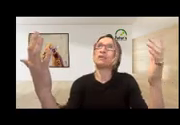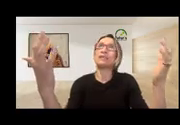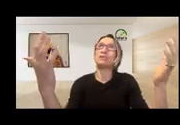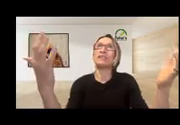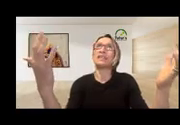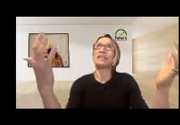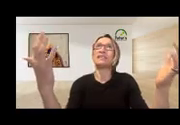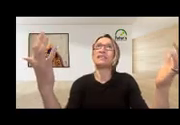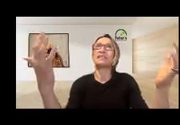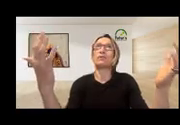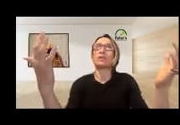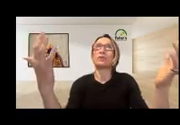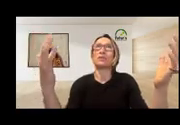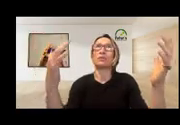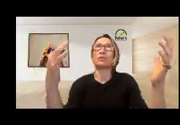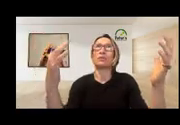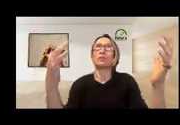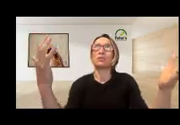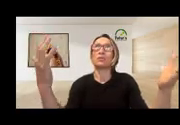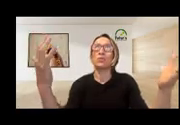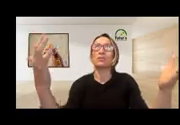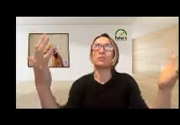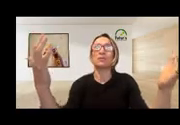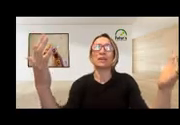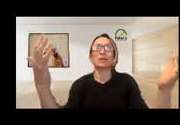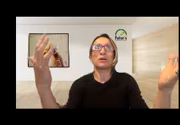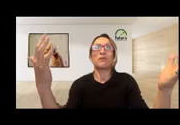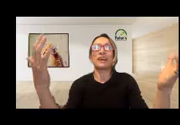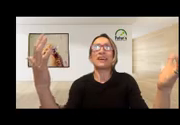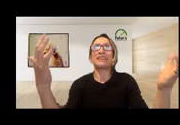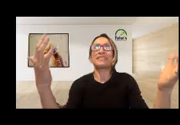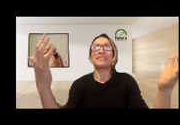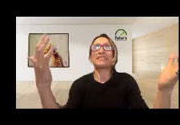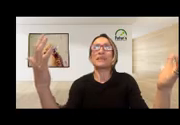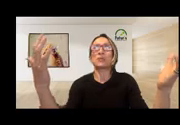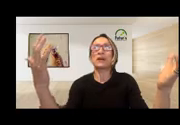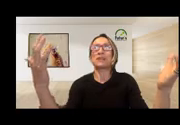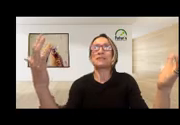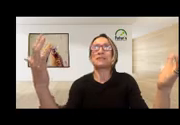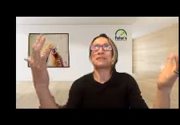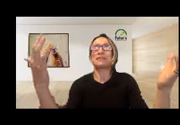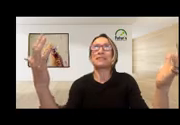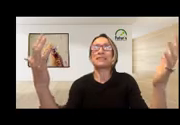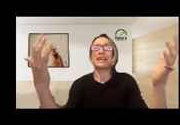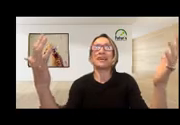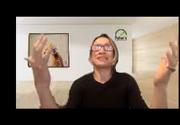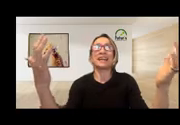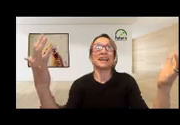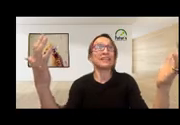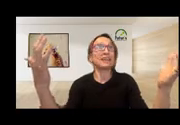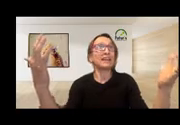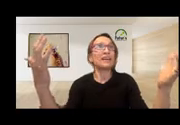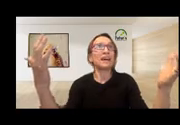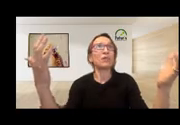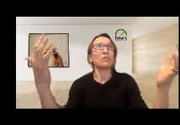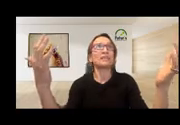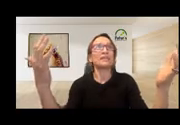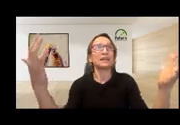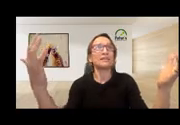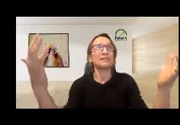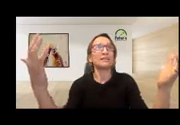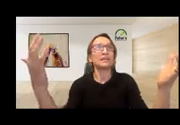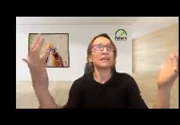Y tal vez una de las cosas fascinantes cuando se encontraron esos huesos fue de inmediato ver ¿Será que